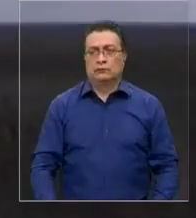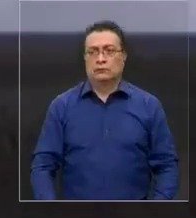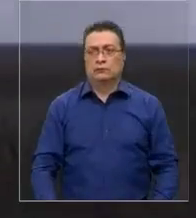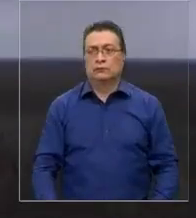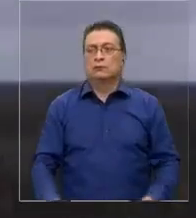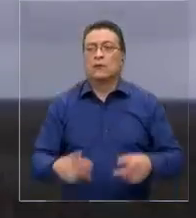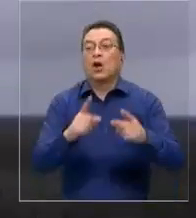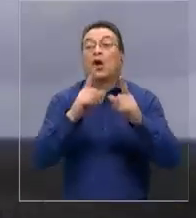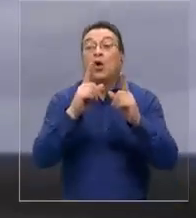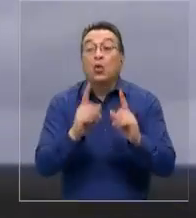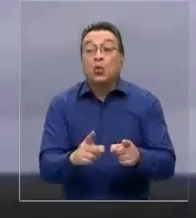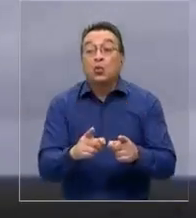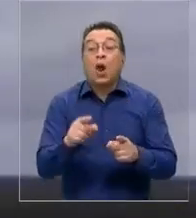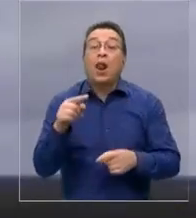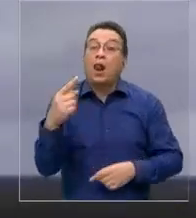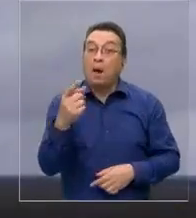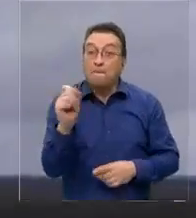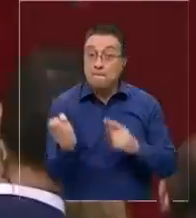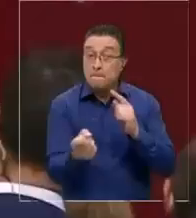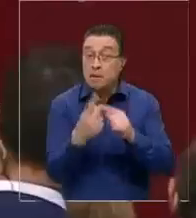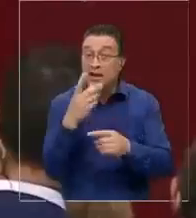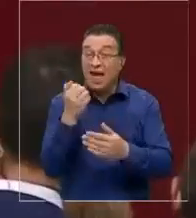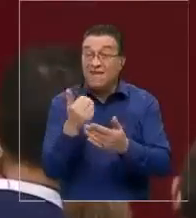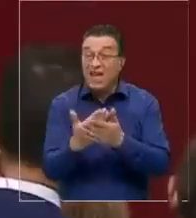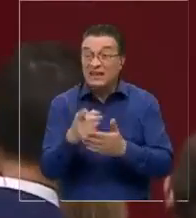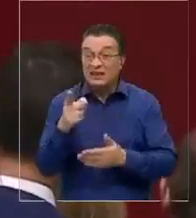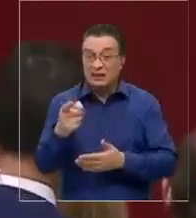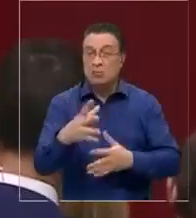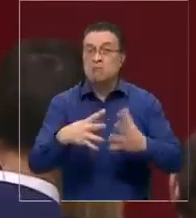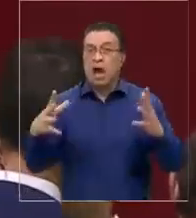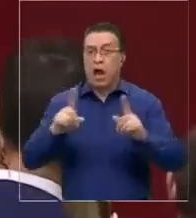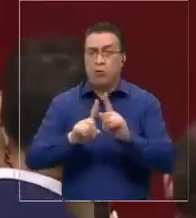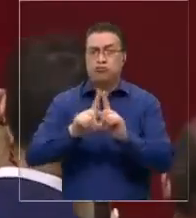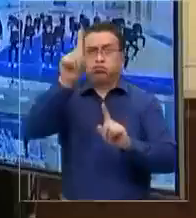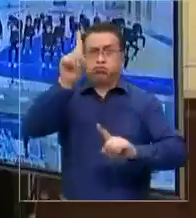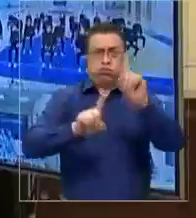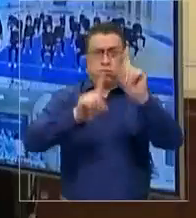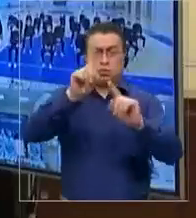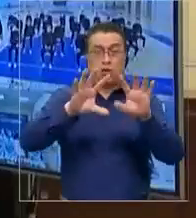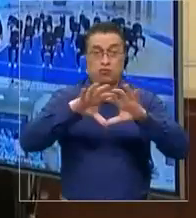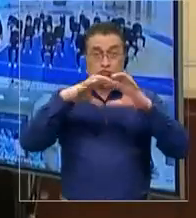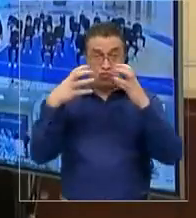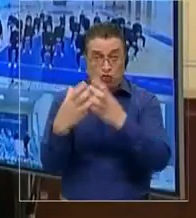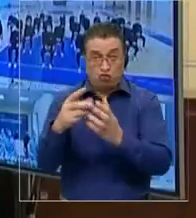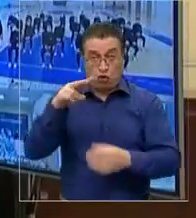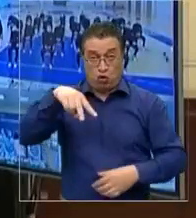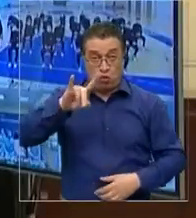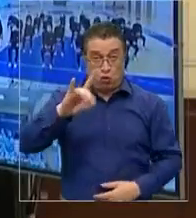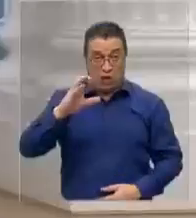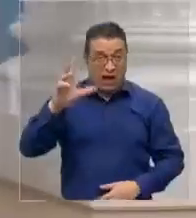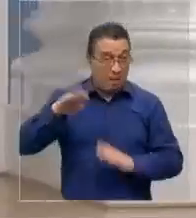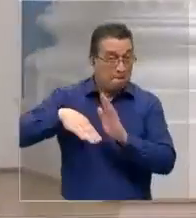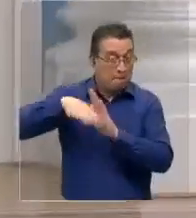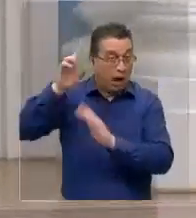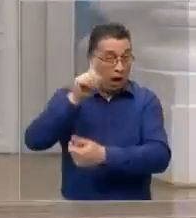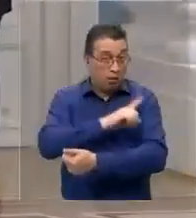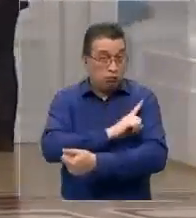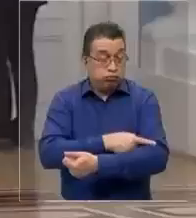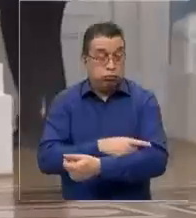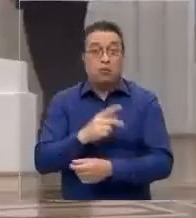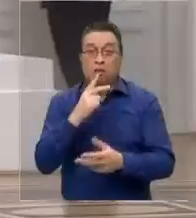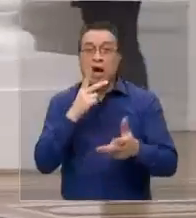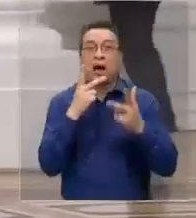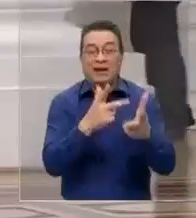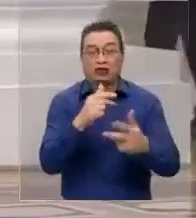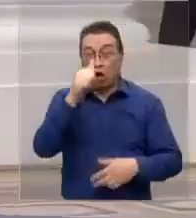De todas formas, no sería la primera vez que el país con la mayor cantidad de ojivas en el mundo amenaza con repercusiones nucleares. Ya